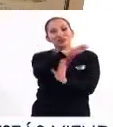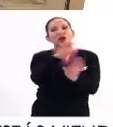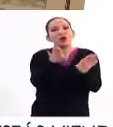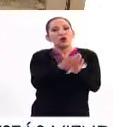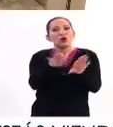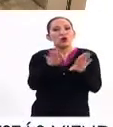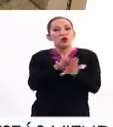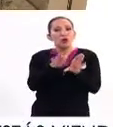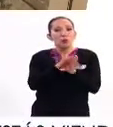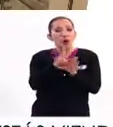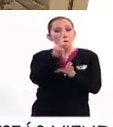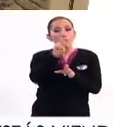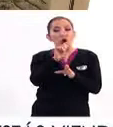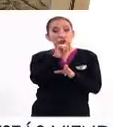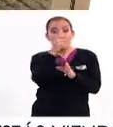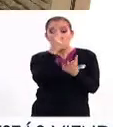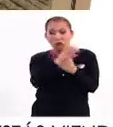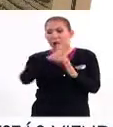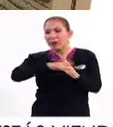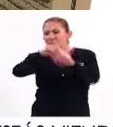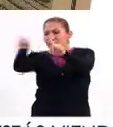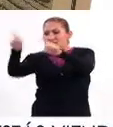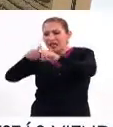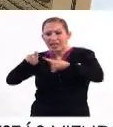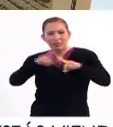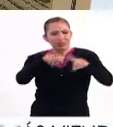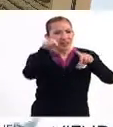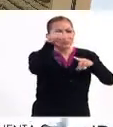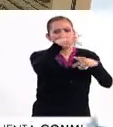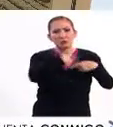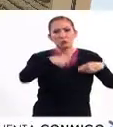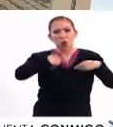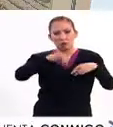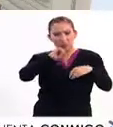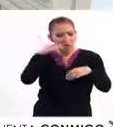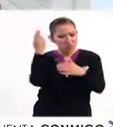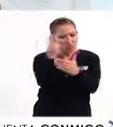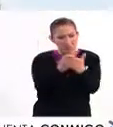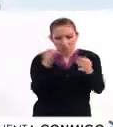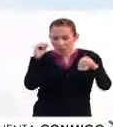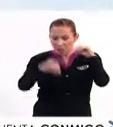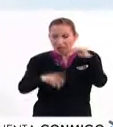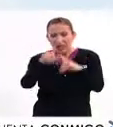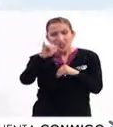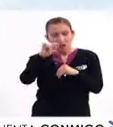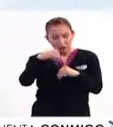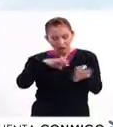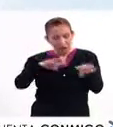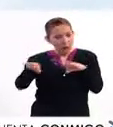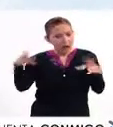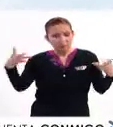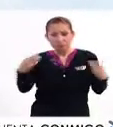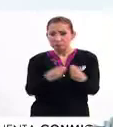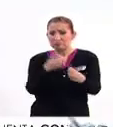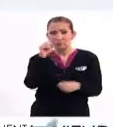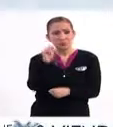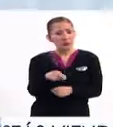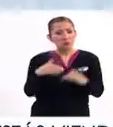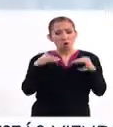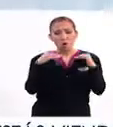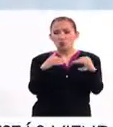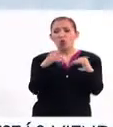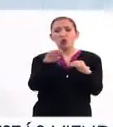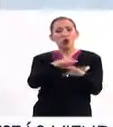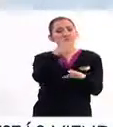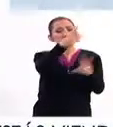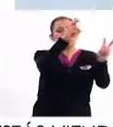estaban trabajando a la par que él, con unos temas similares. Creo que el máximo exponente sí que fue Posada. Sí, siendo